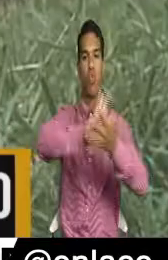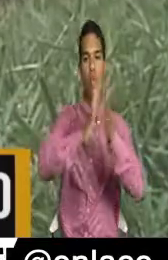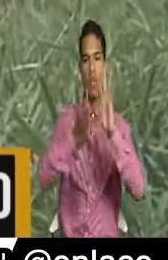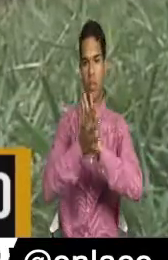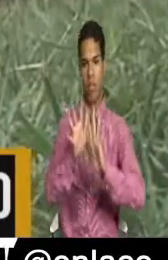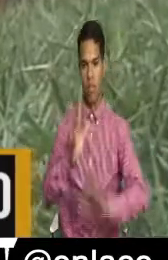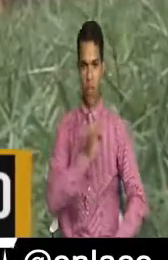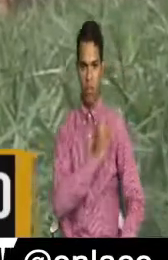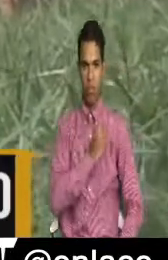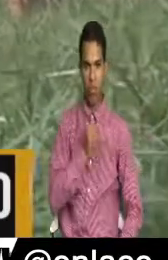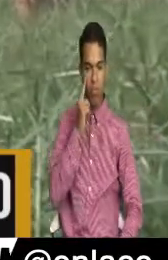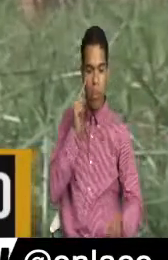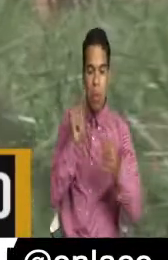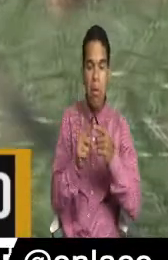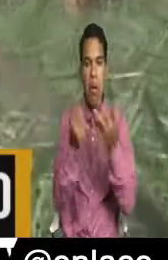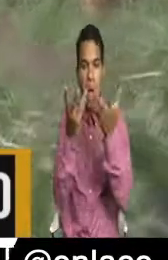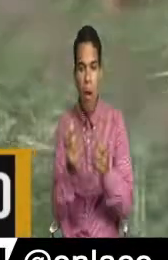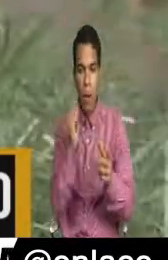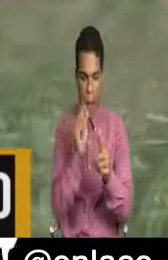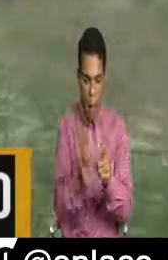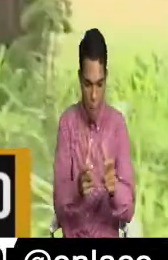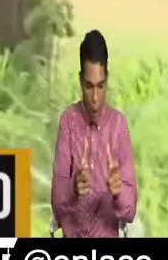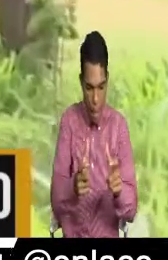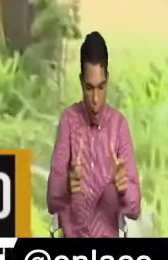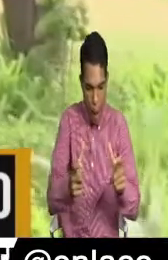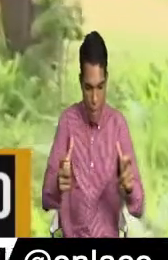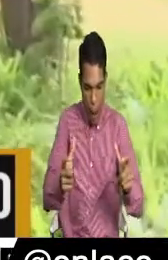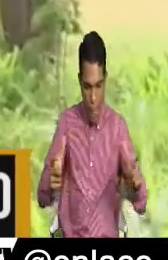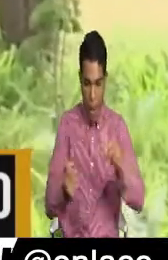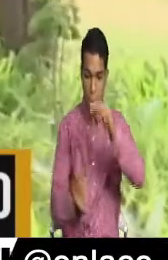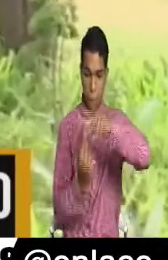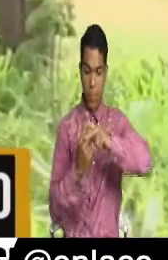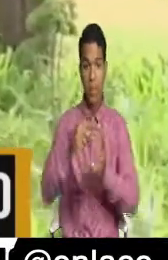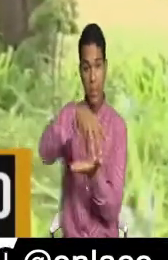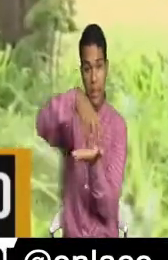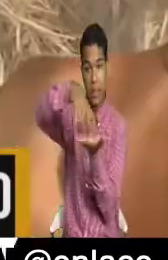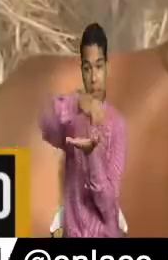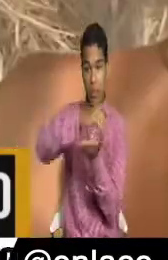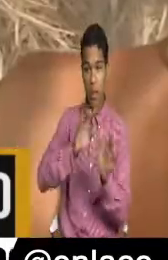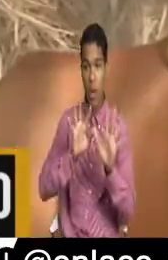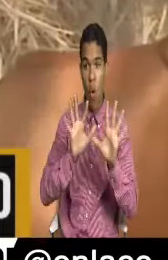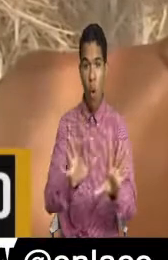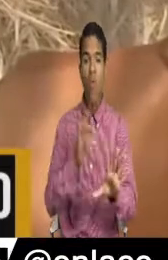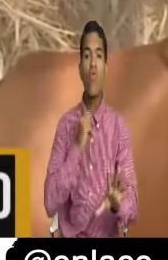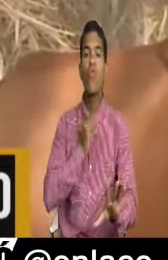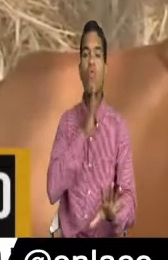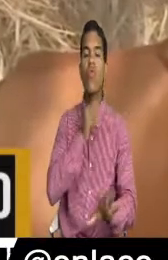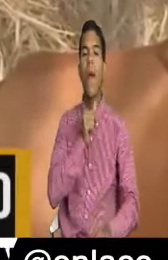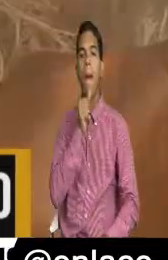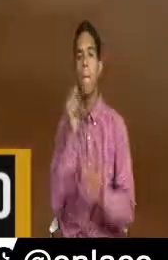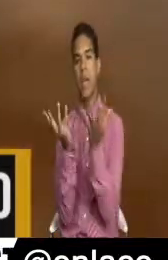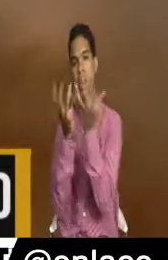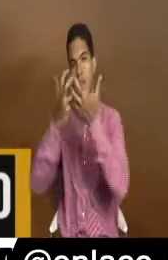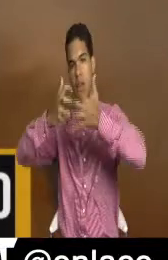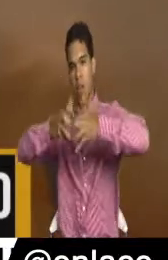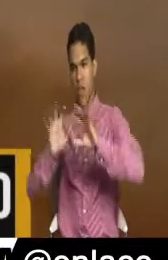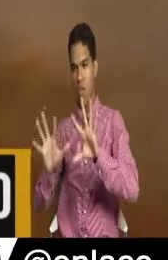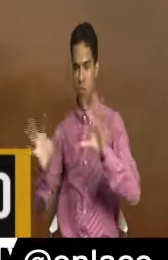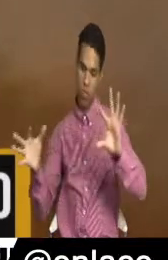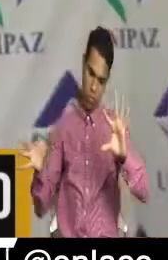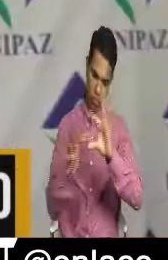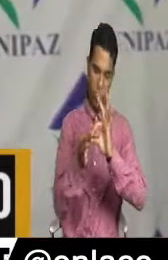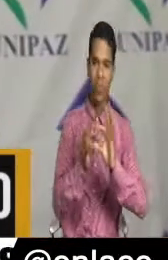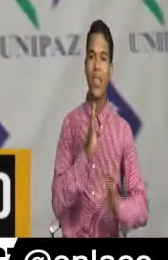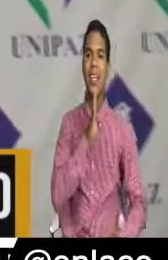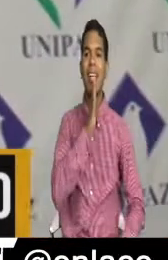de conservar esta raza de ganado auténticamente de Santander. A este propósito se ha unido la empresa privada, en este caso la familia Serrano. El interés de la empresa